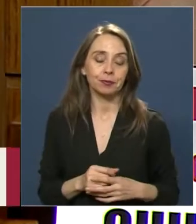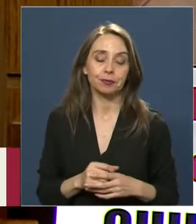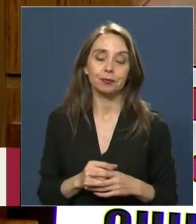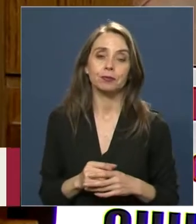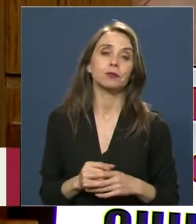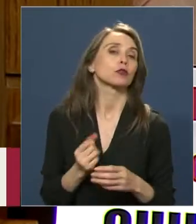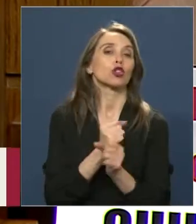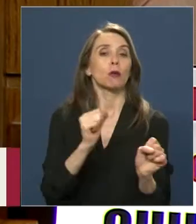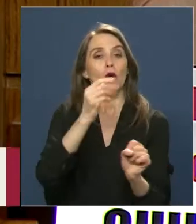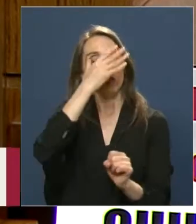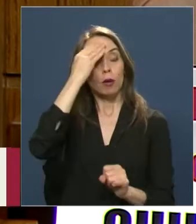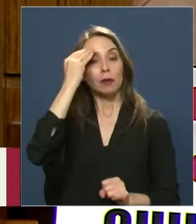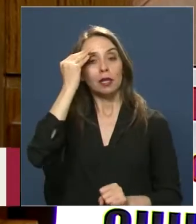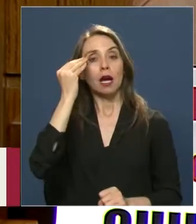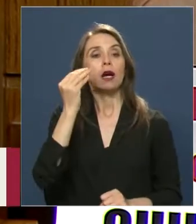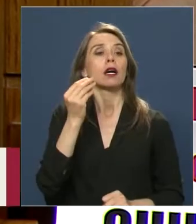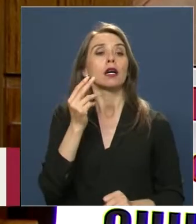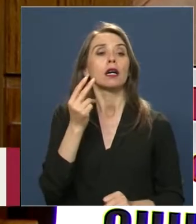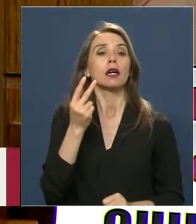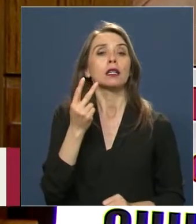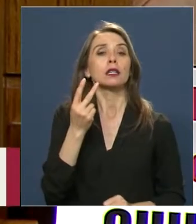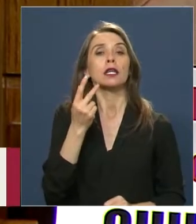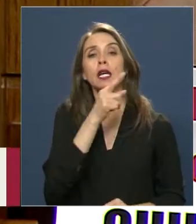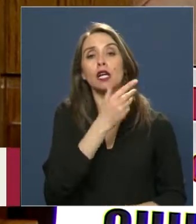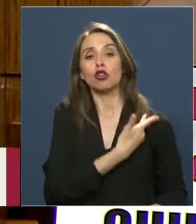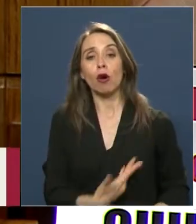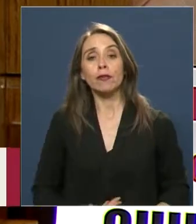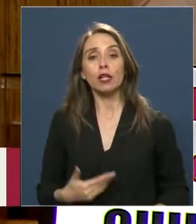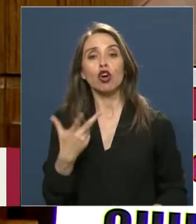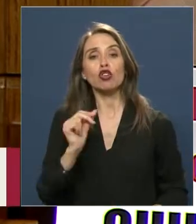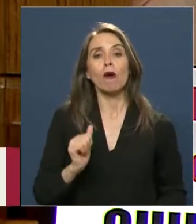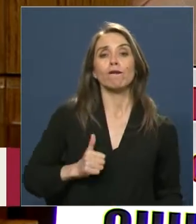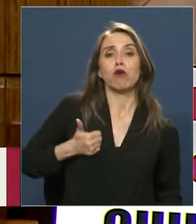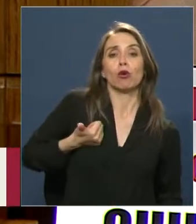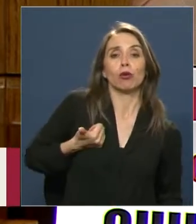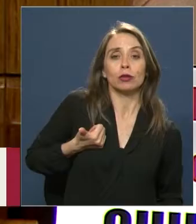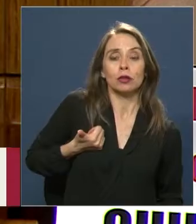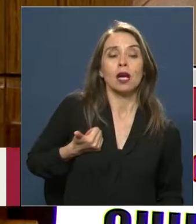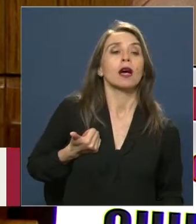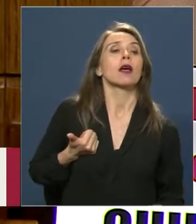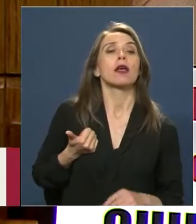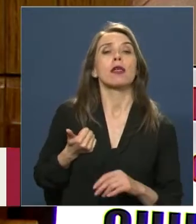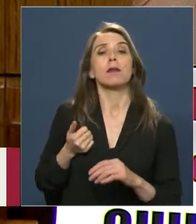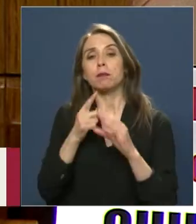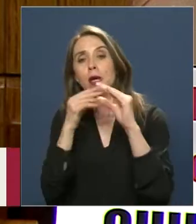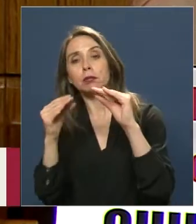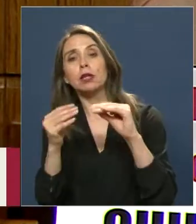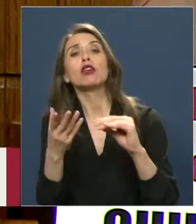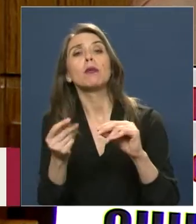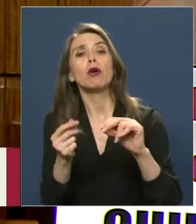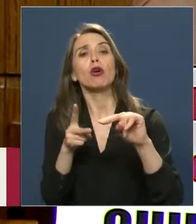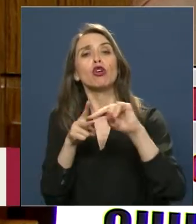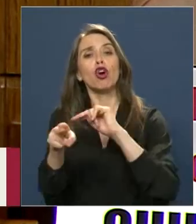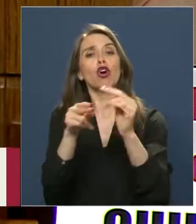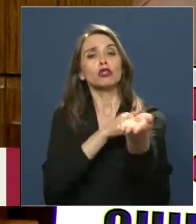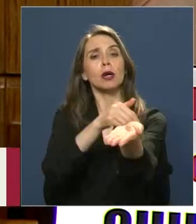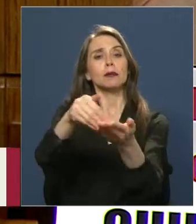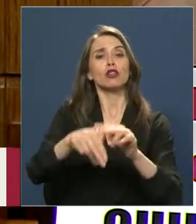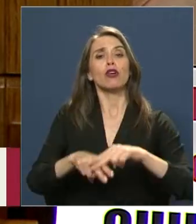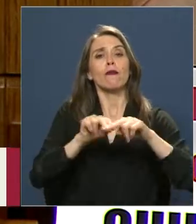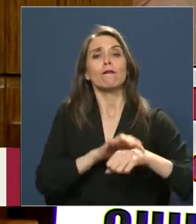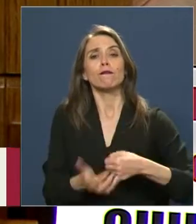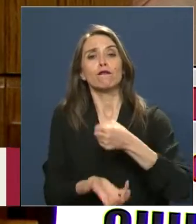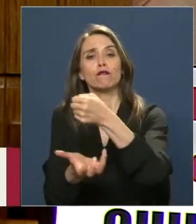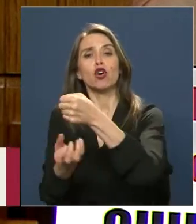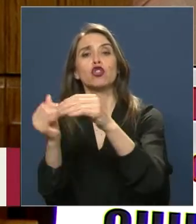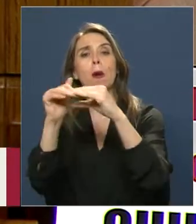podemos olvidar la falta de voluntad que tuvo el gobierno de interceder, por ejemplo, en el recorte del Banco Estado en su fondo